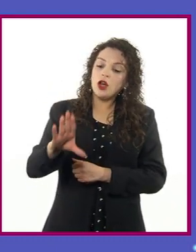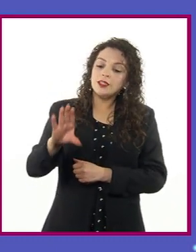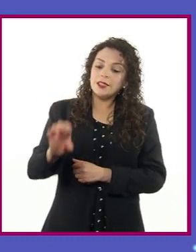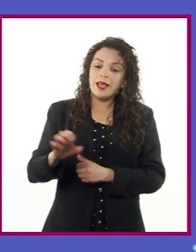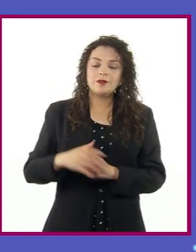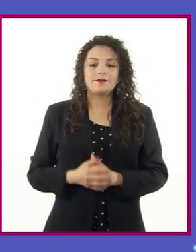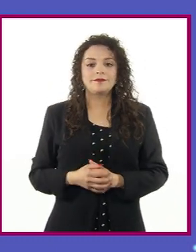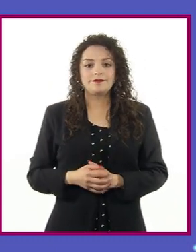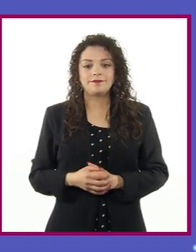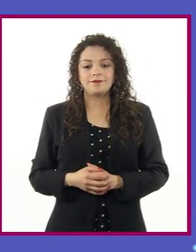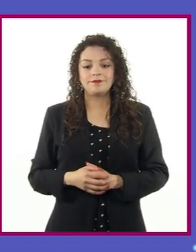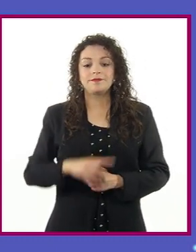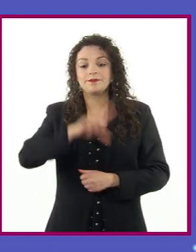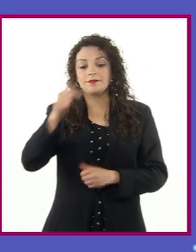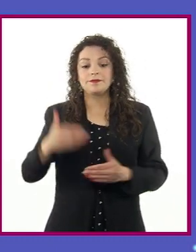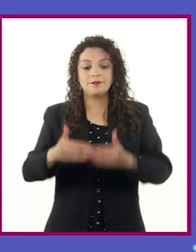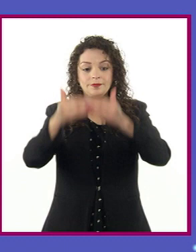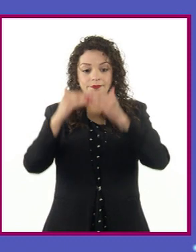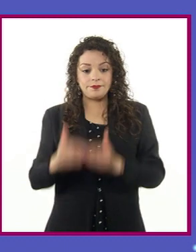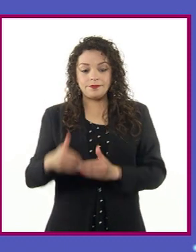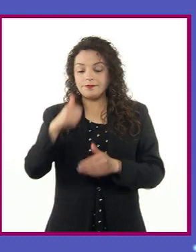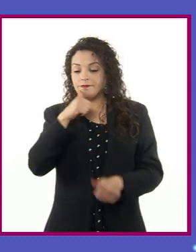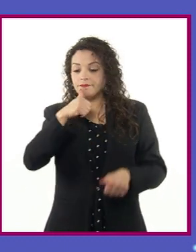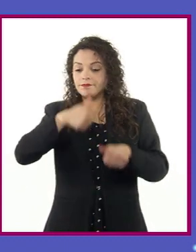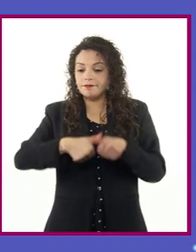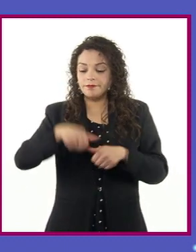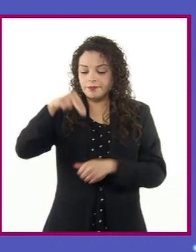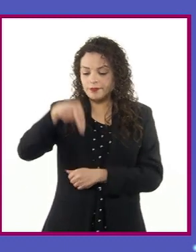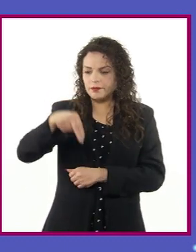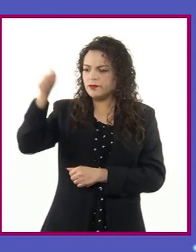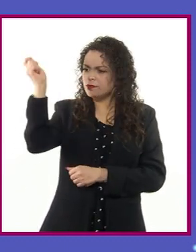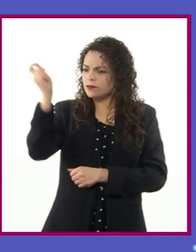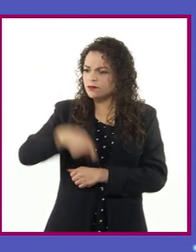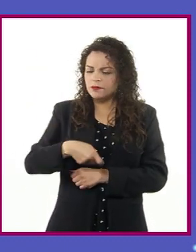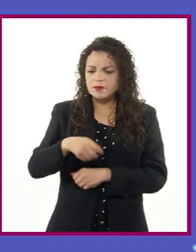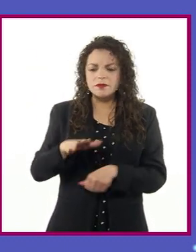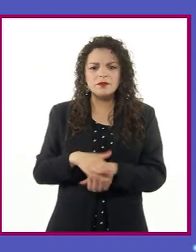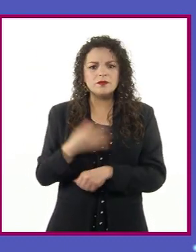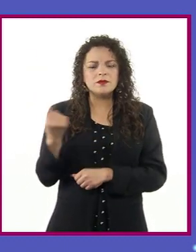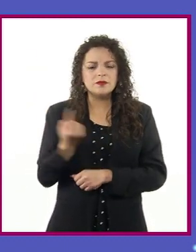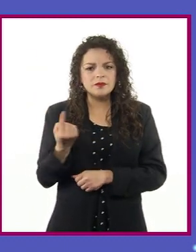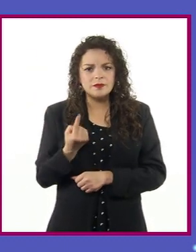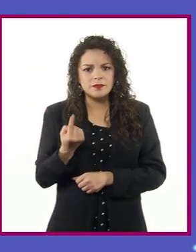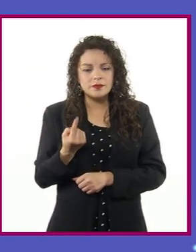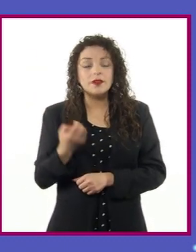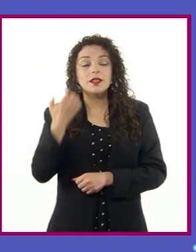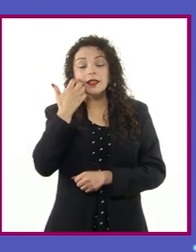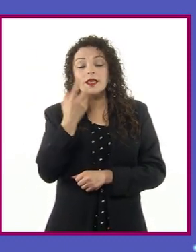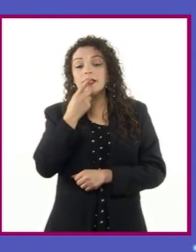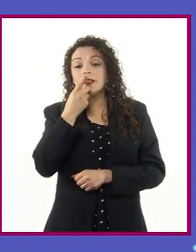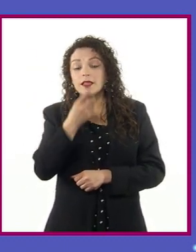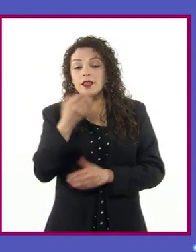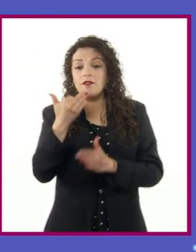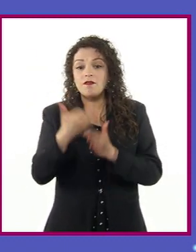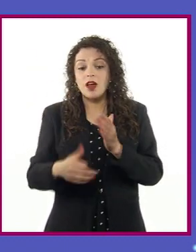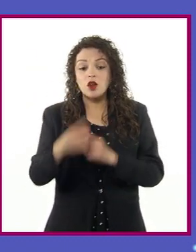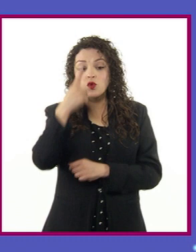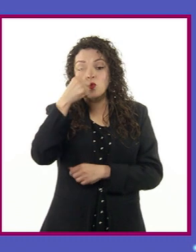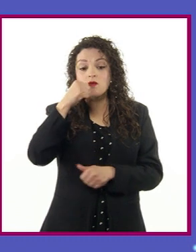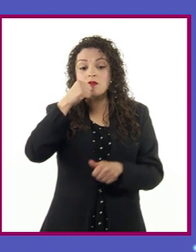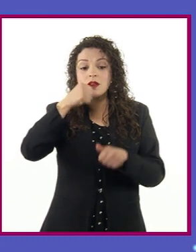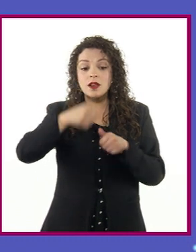vemos que la letra N se encuentra atravesada por una diagonal. Esto indica que falta una